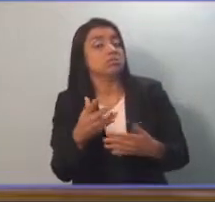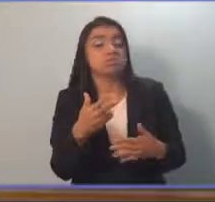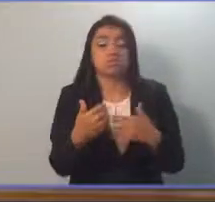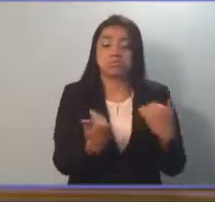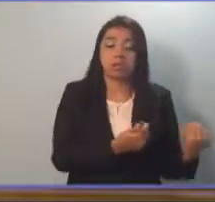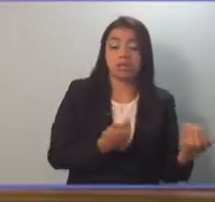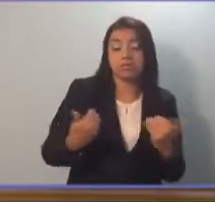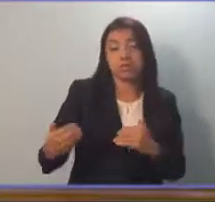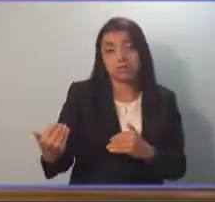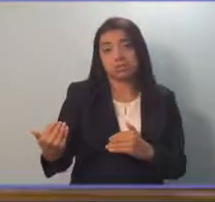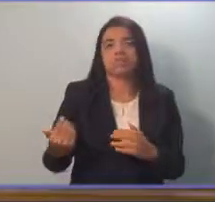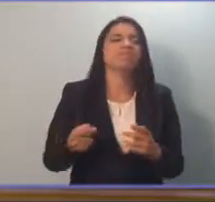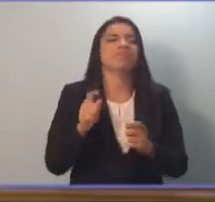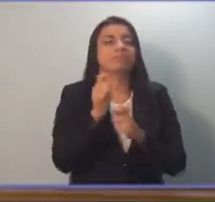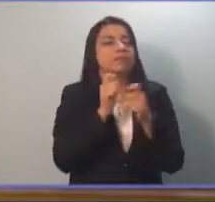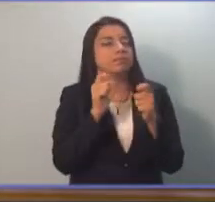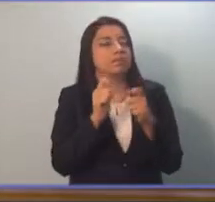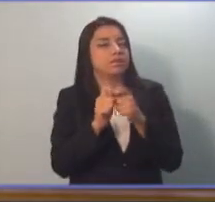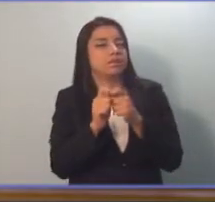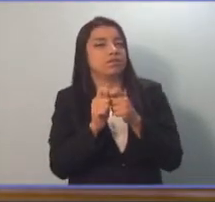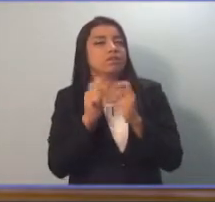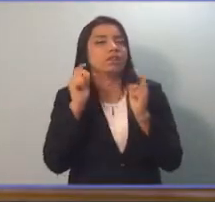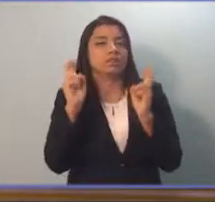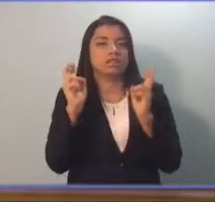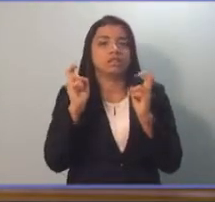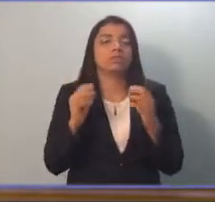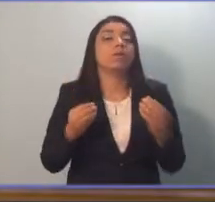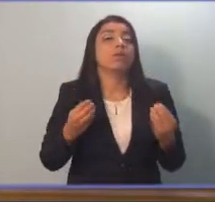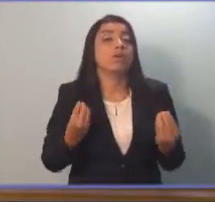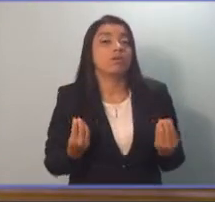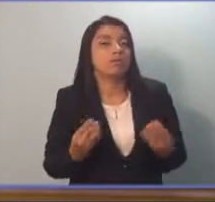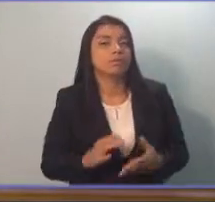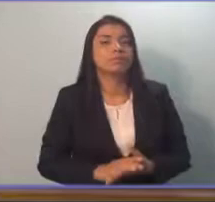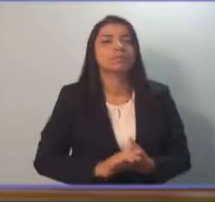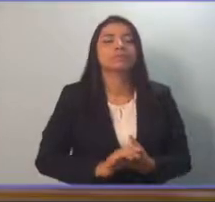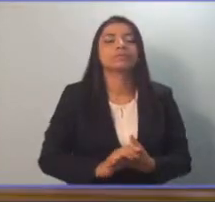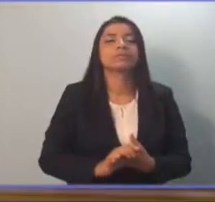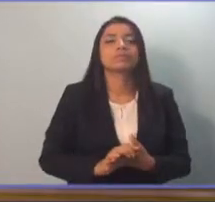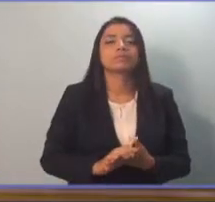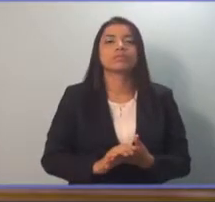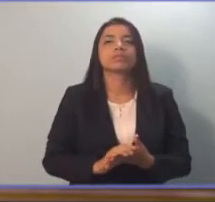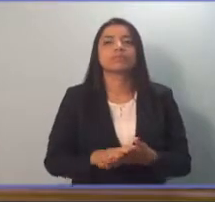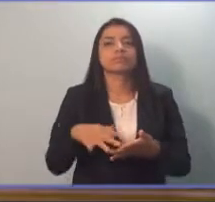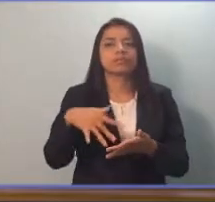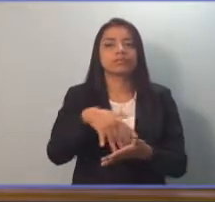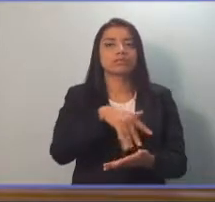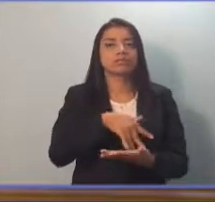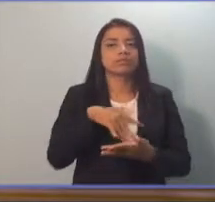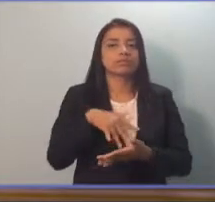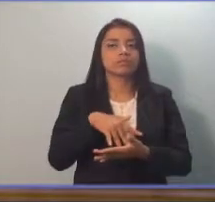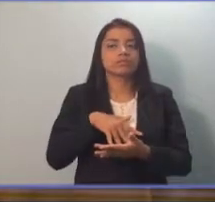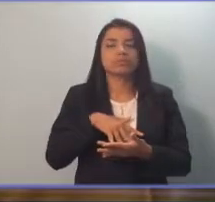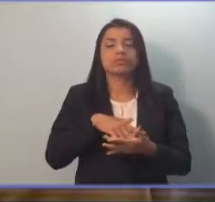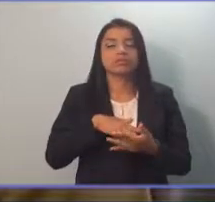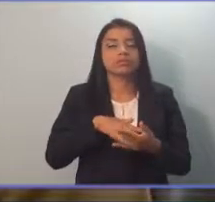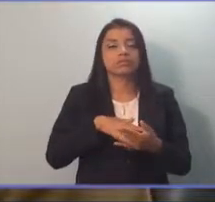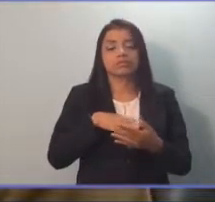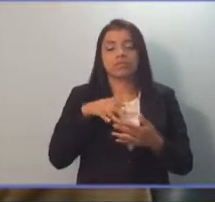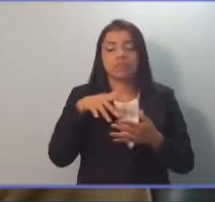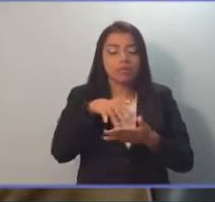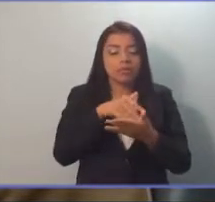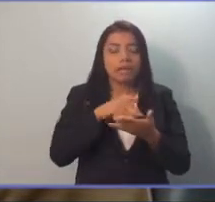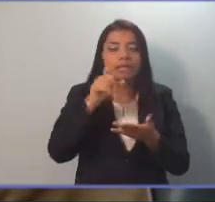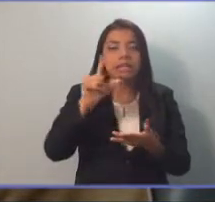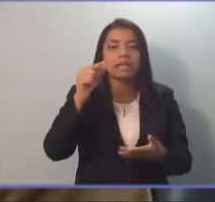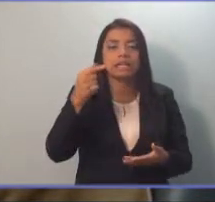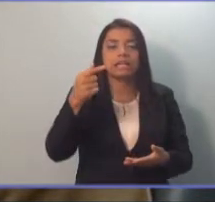actuación especializados en materias como atención de la población LGBTI